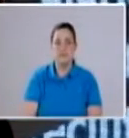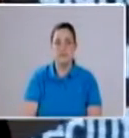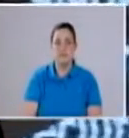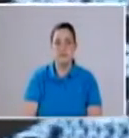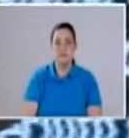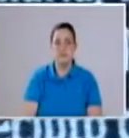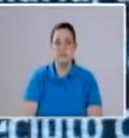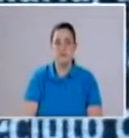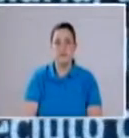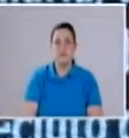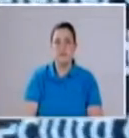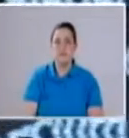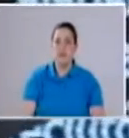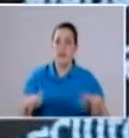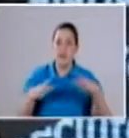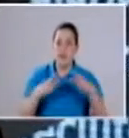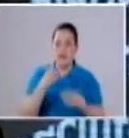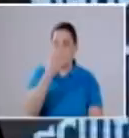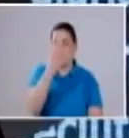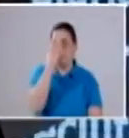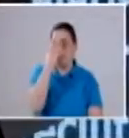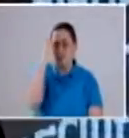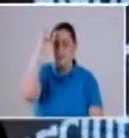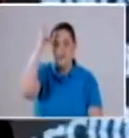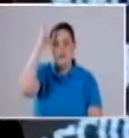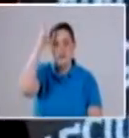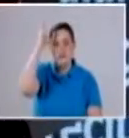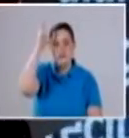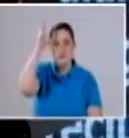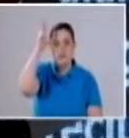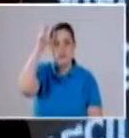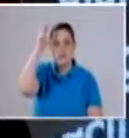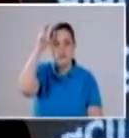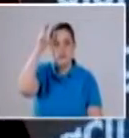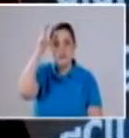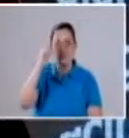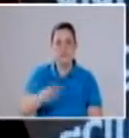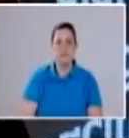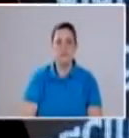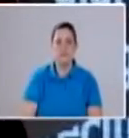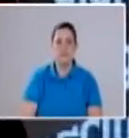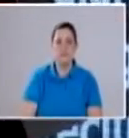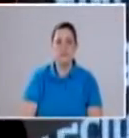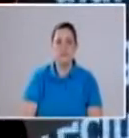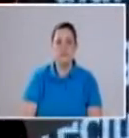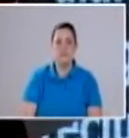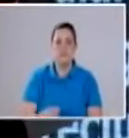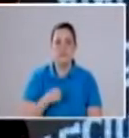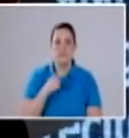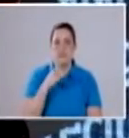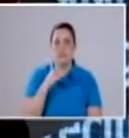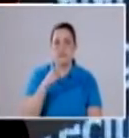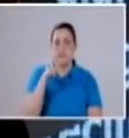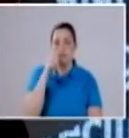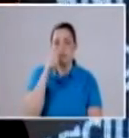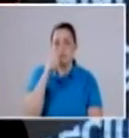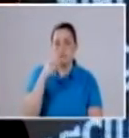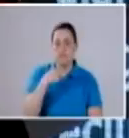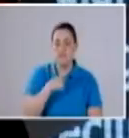prostitución en vitrinas y en la calle, y vendían droga y un montón de cosas. Entonces yo le dije a mi jefe: vos, yo no voy a ir,